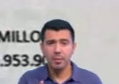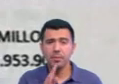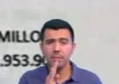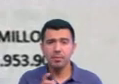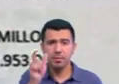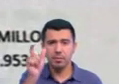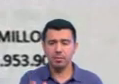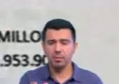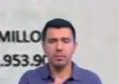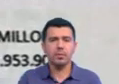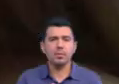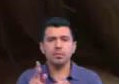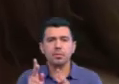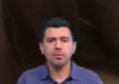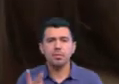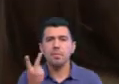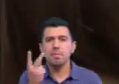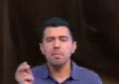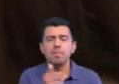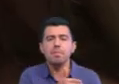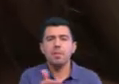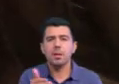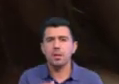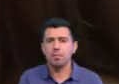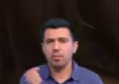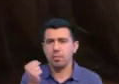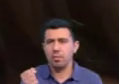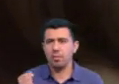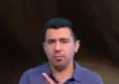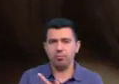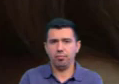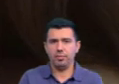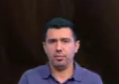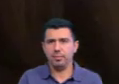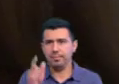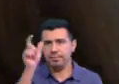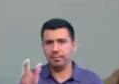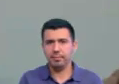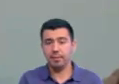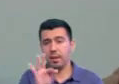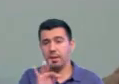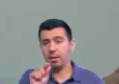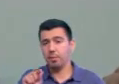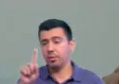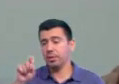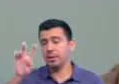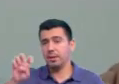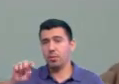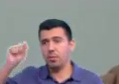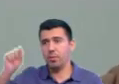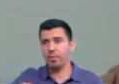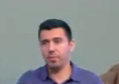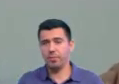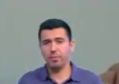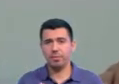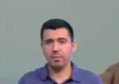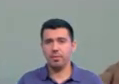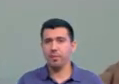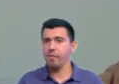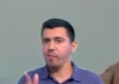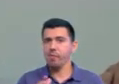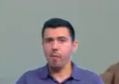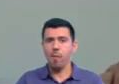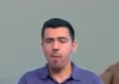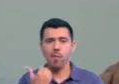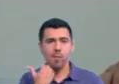refiere a un ciudadano que aportó 20 millones de pesos a la campaña de la hoy mandataria equivalente al 3.69 cuando el permitido para el caso de